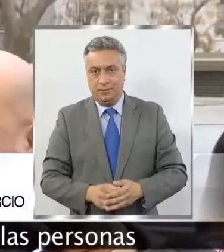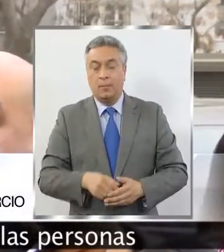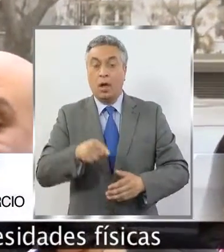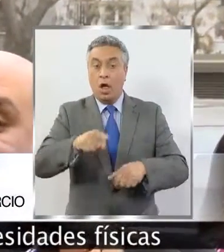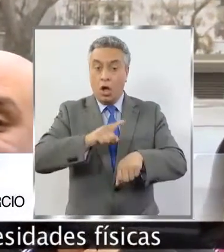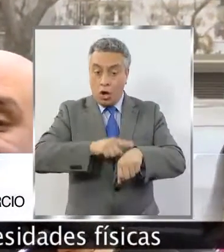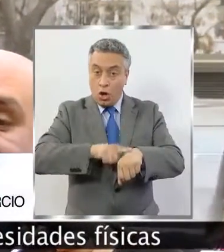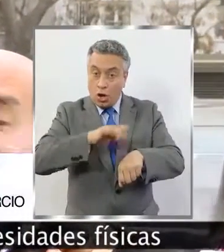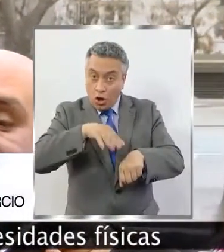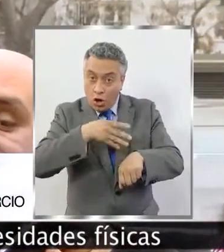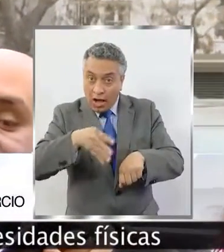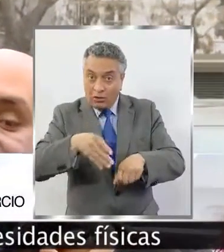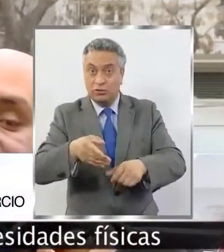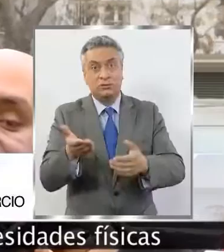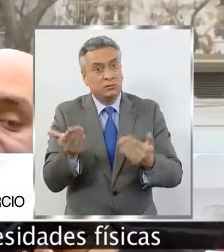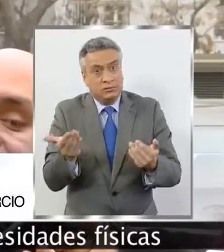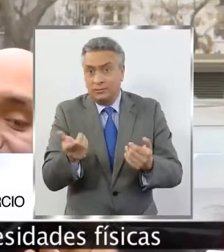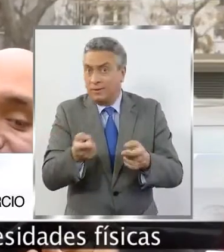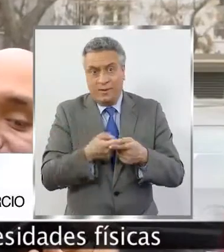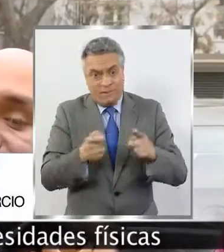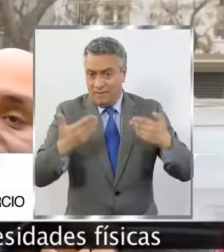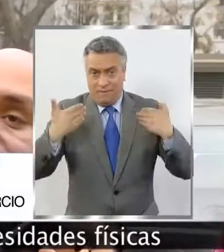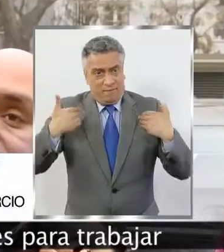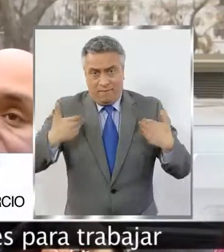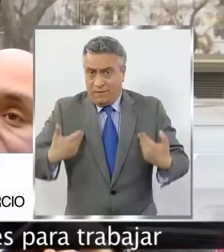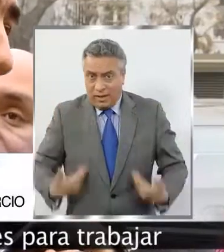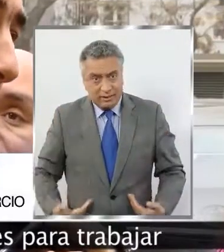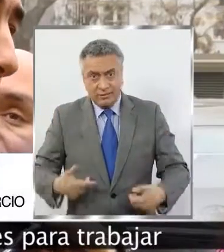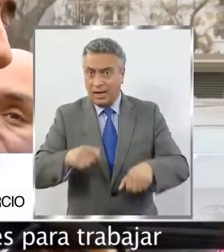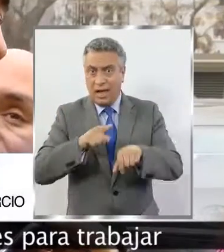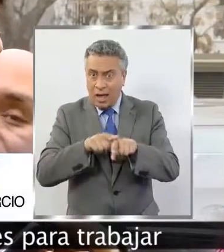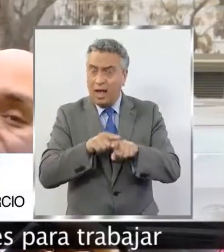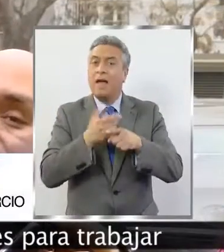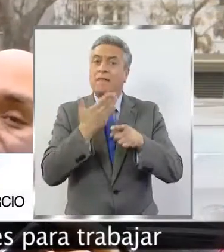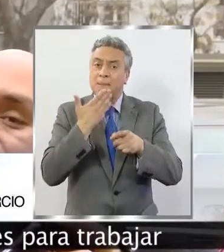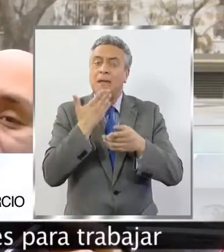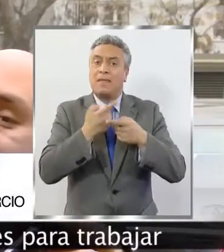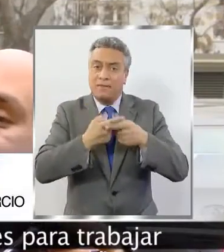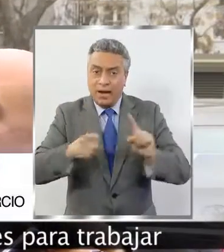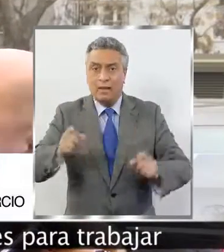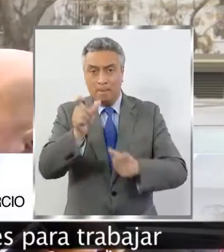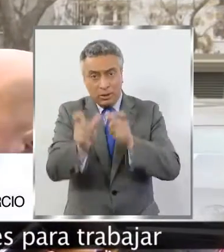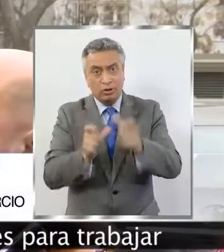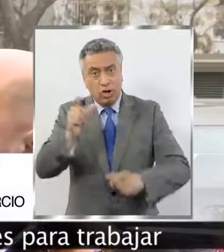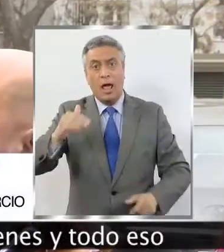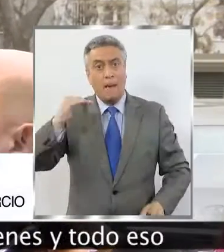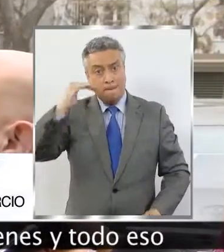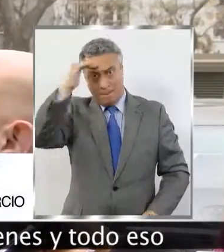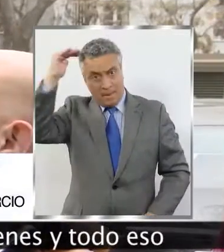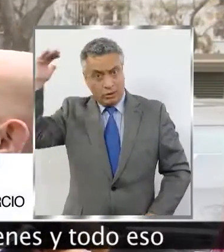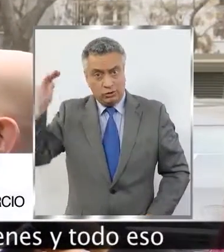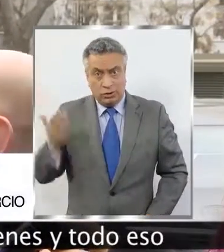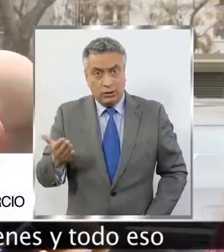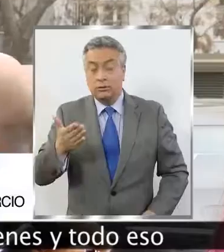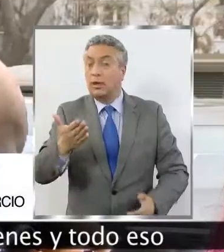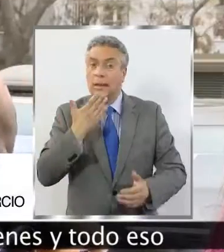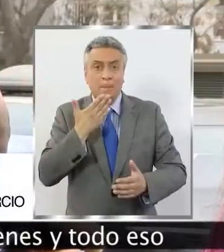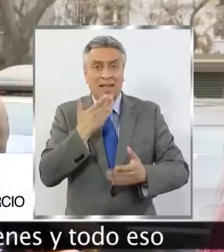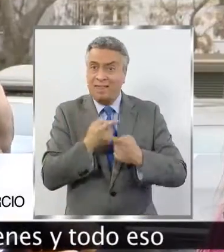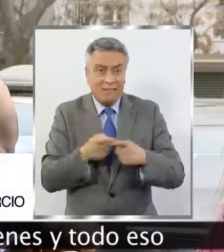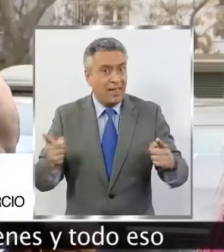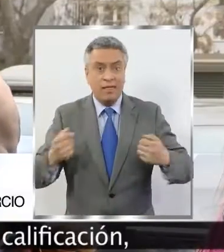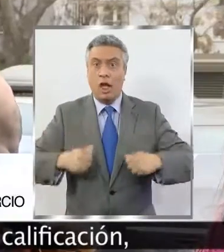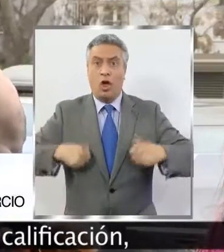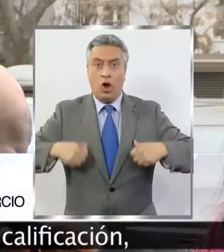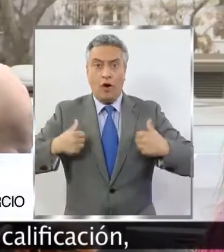las personas mayores son distintas. Las necesidades físicas que tienen las personas mayores para trabajar también son distintas a los jóvenes.